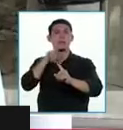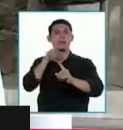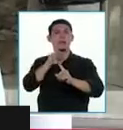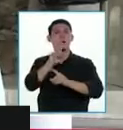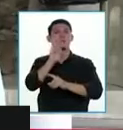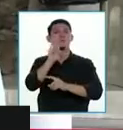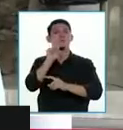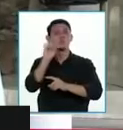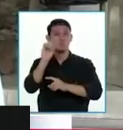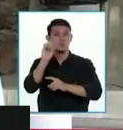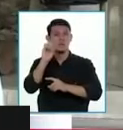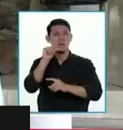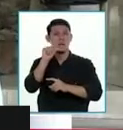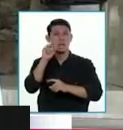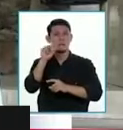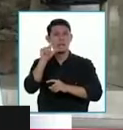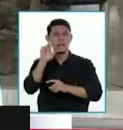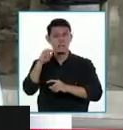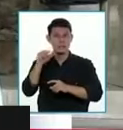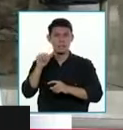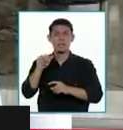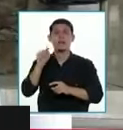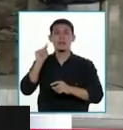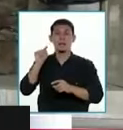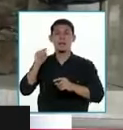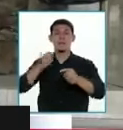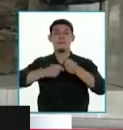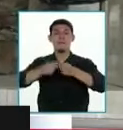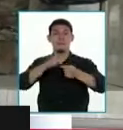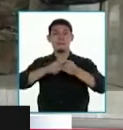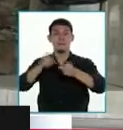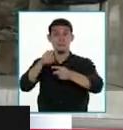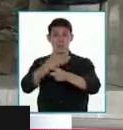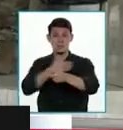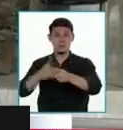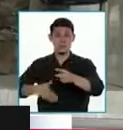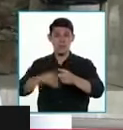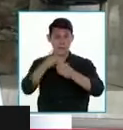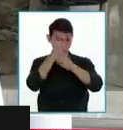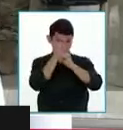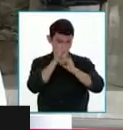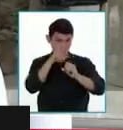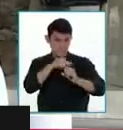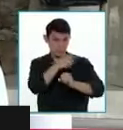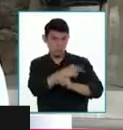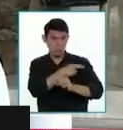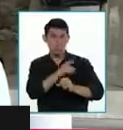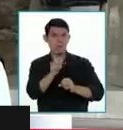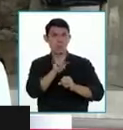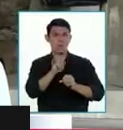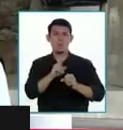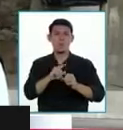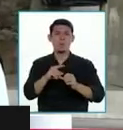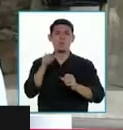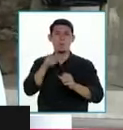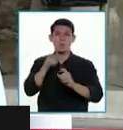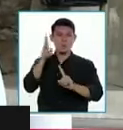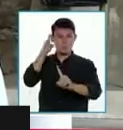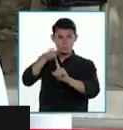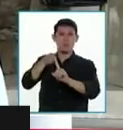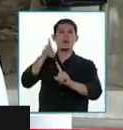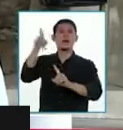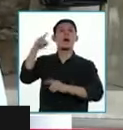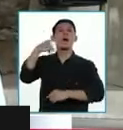Gamaleya. Quien vende a los estados no es el laboratorio, es un fondo de inversión directa del